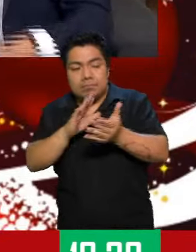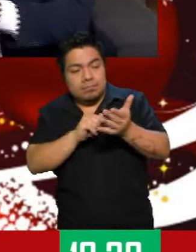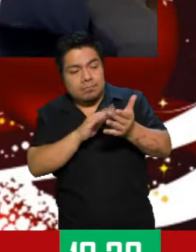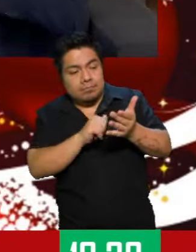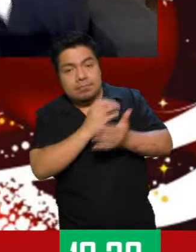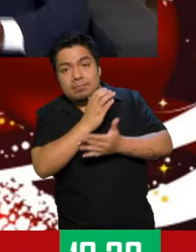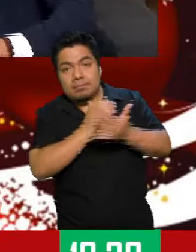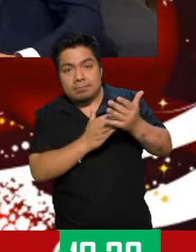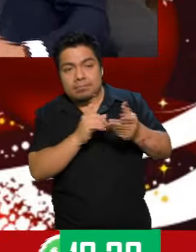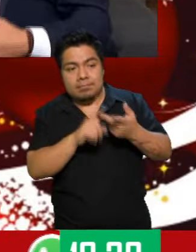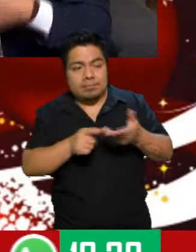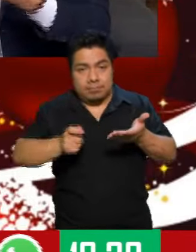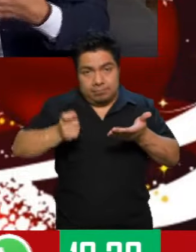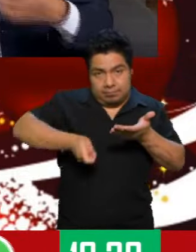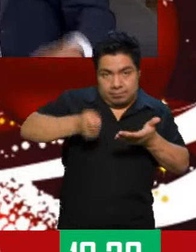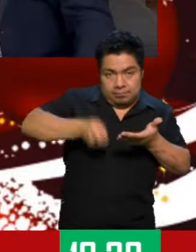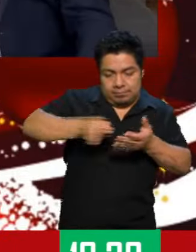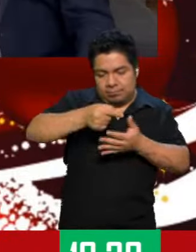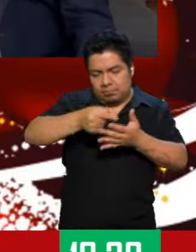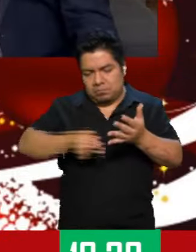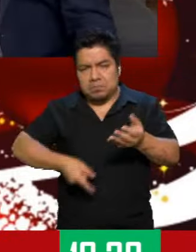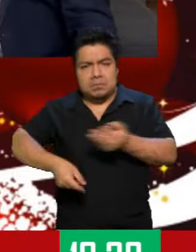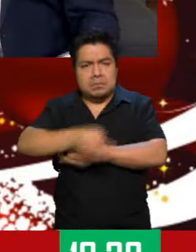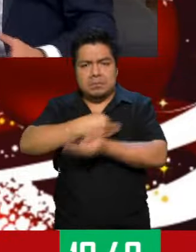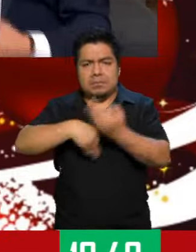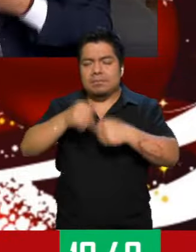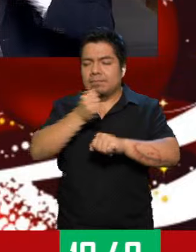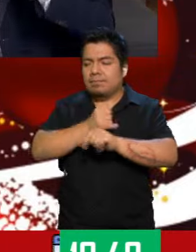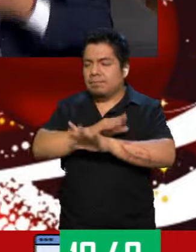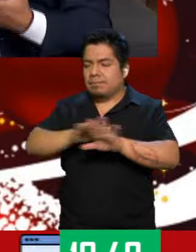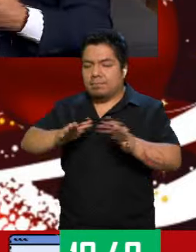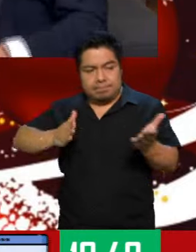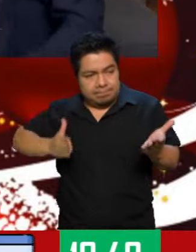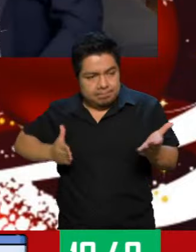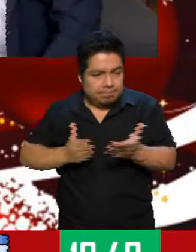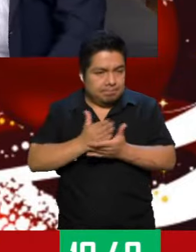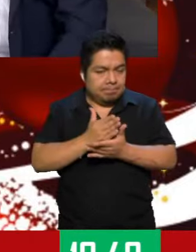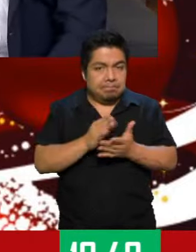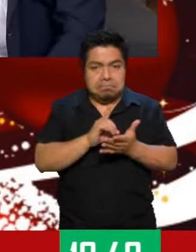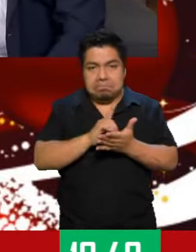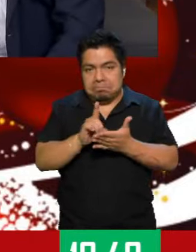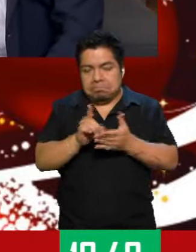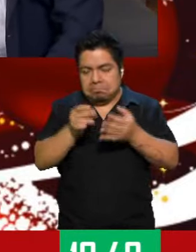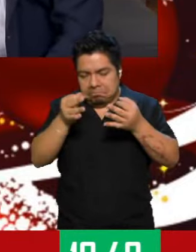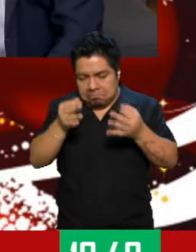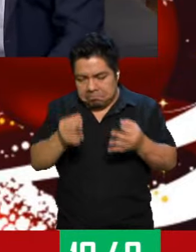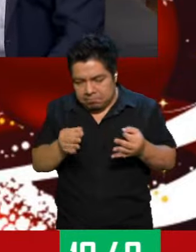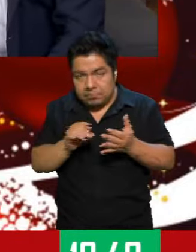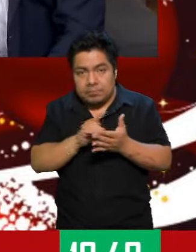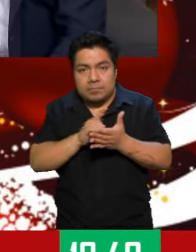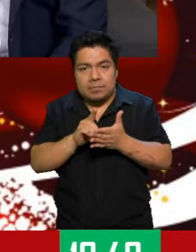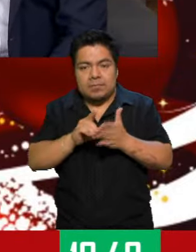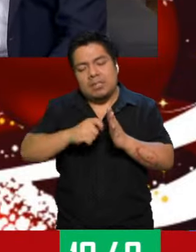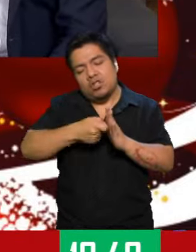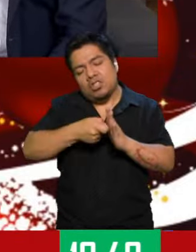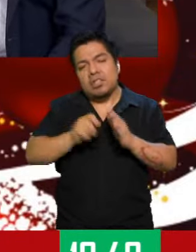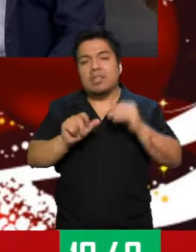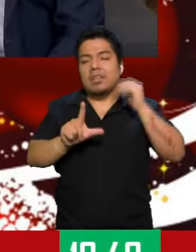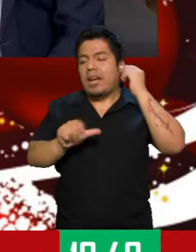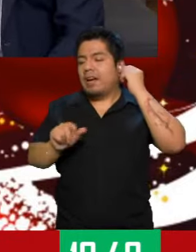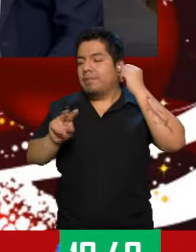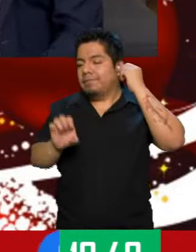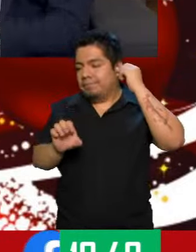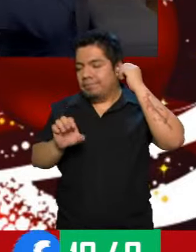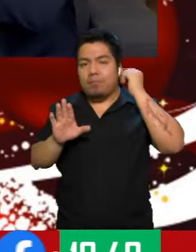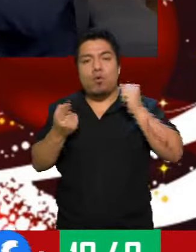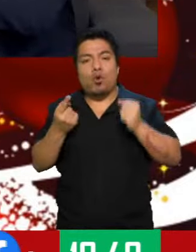documental, sentencias. Entonces, el derecho de acceso a la información es una herramienta muy poderosa. Nosotros le llamamos un derecho llave porque es un derecho que